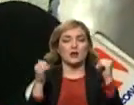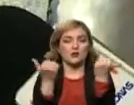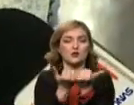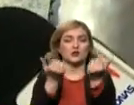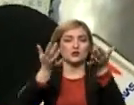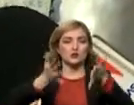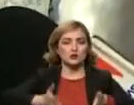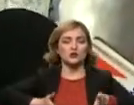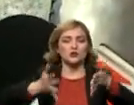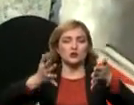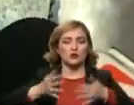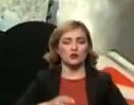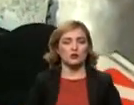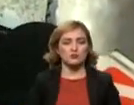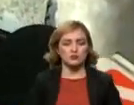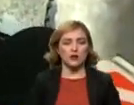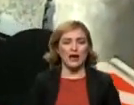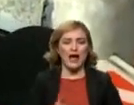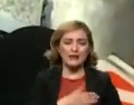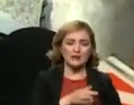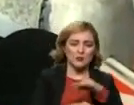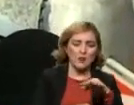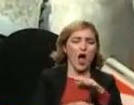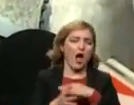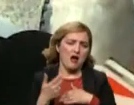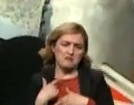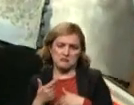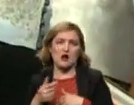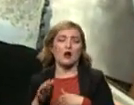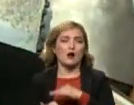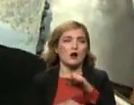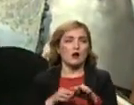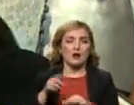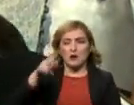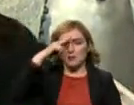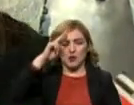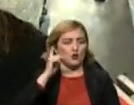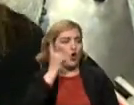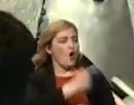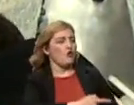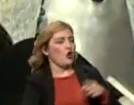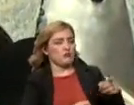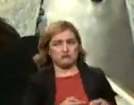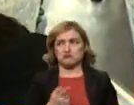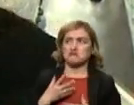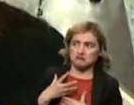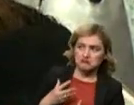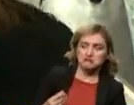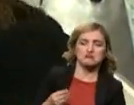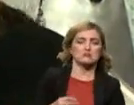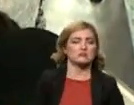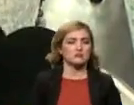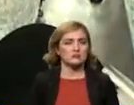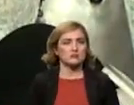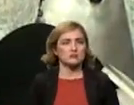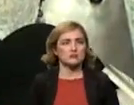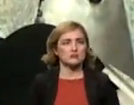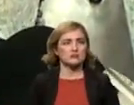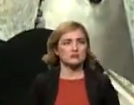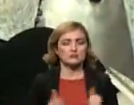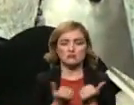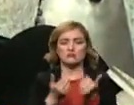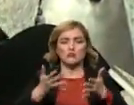asambleístas, antes suplentes, hoy titulares, todavía obedecen a los legisladores que están en México. Entonces, estos legisladores plenamente pueden